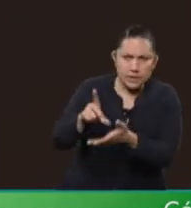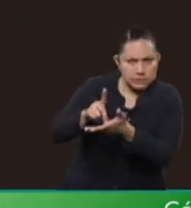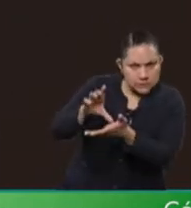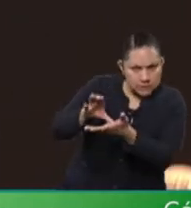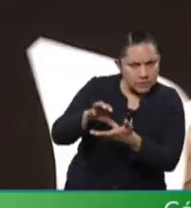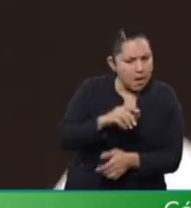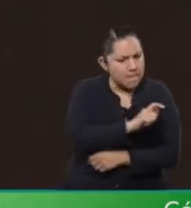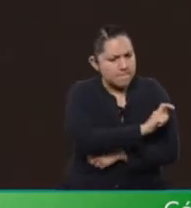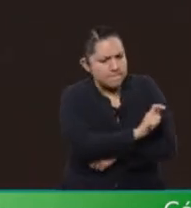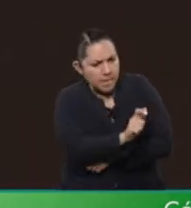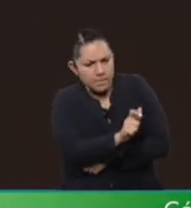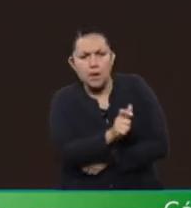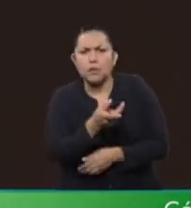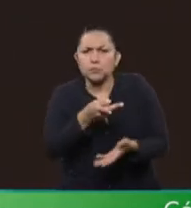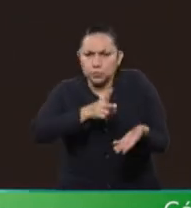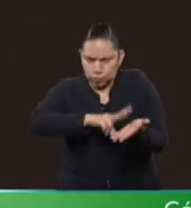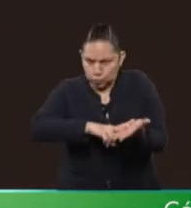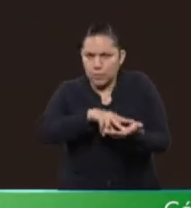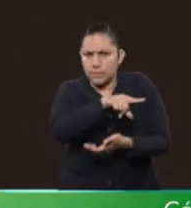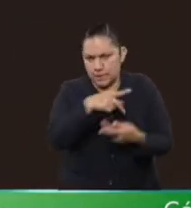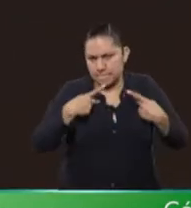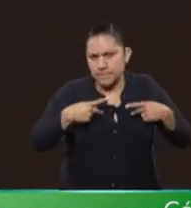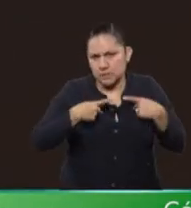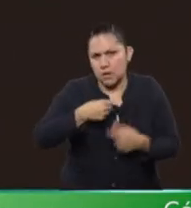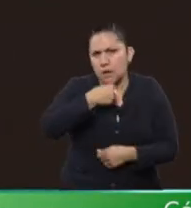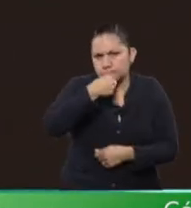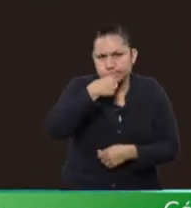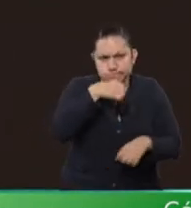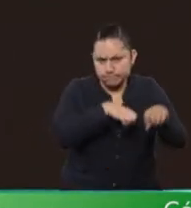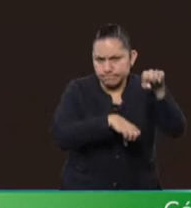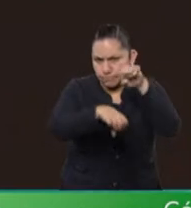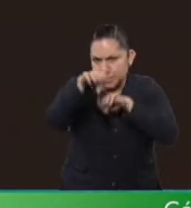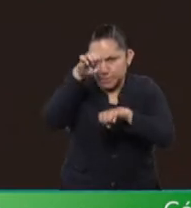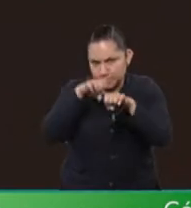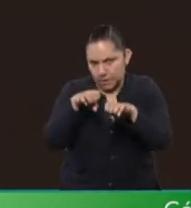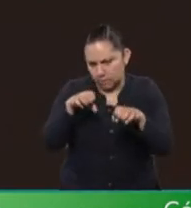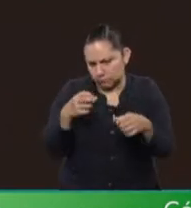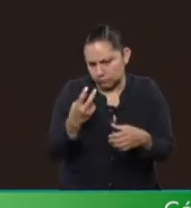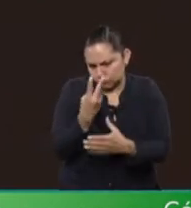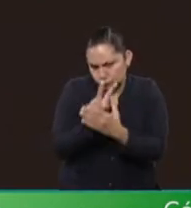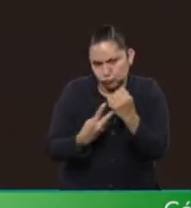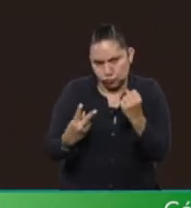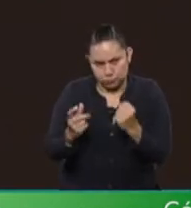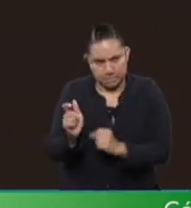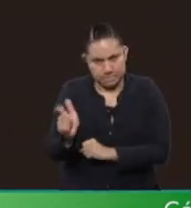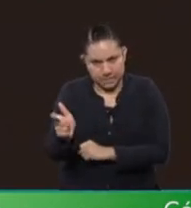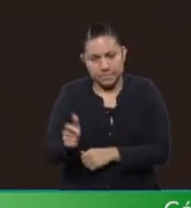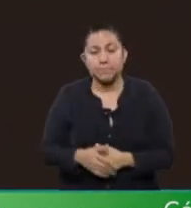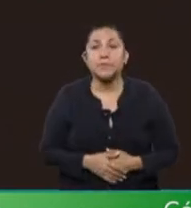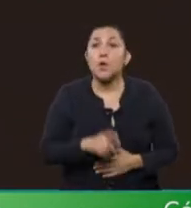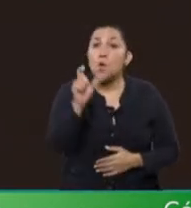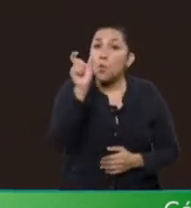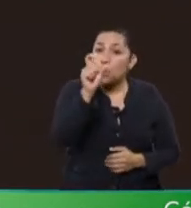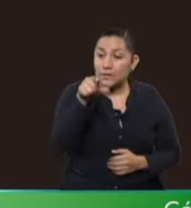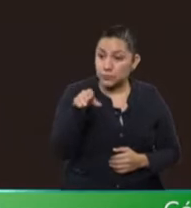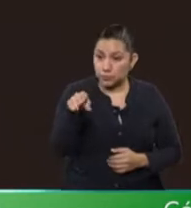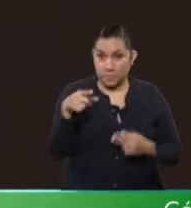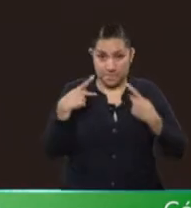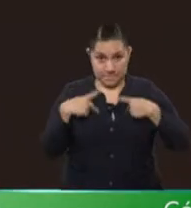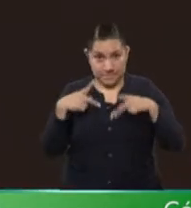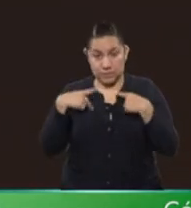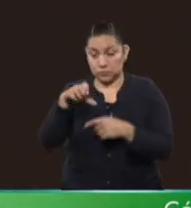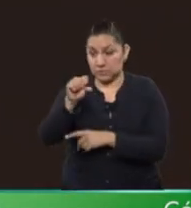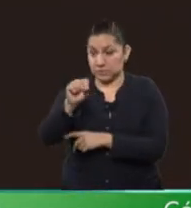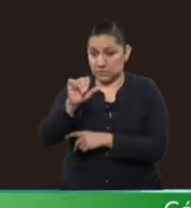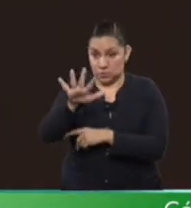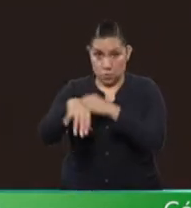persona adulta mayor. Tercero, retirar el apoyo por discapacidad permanente a los 65 años es un